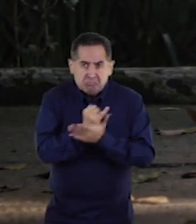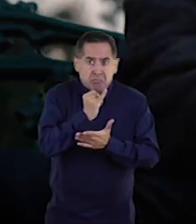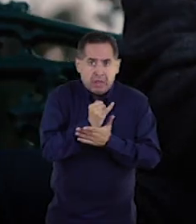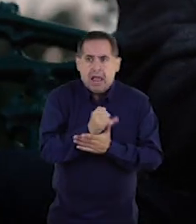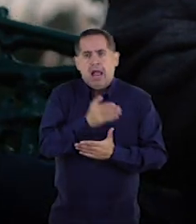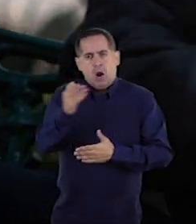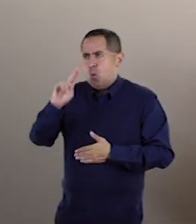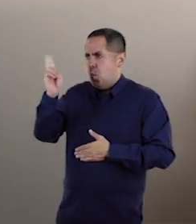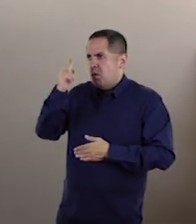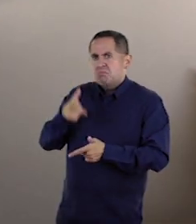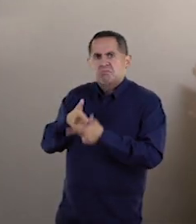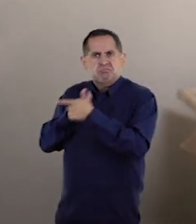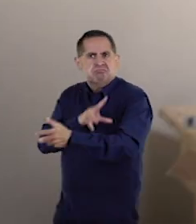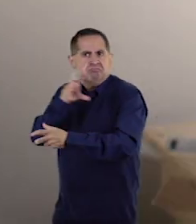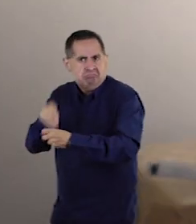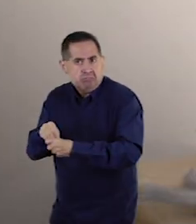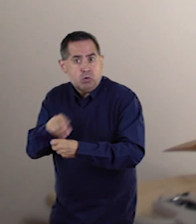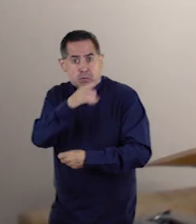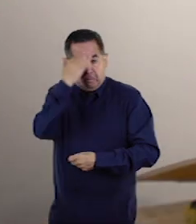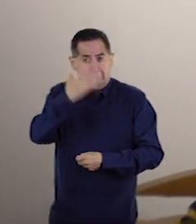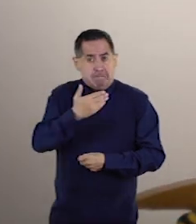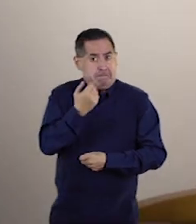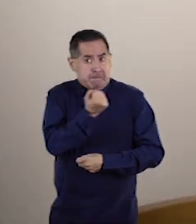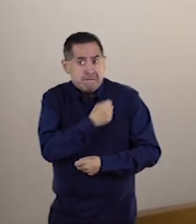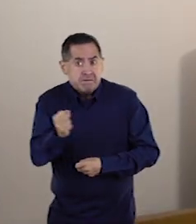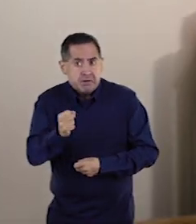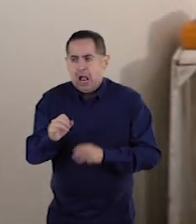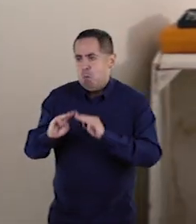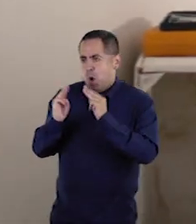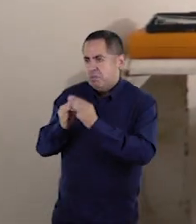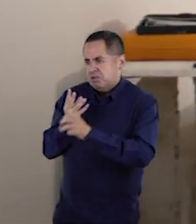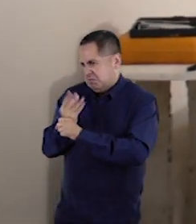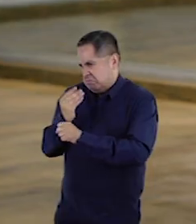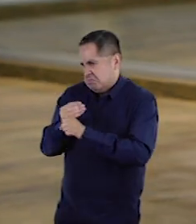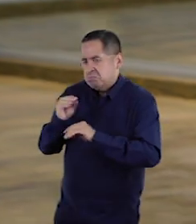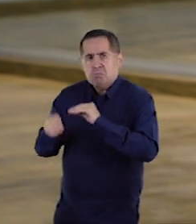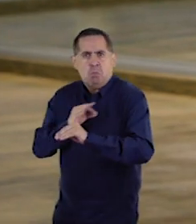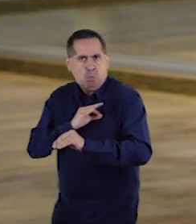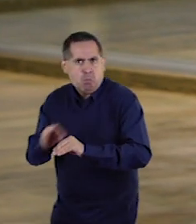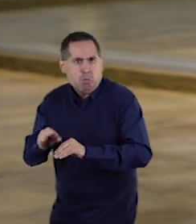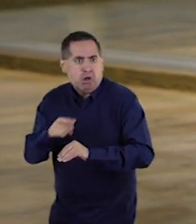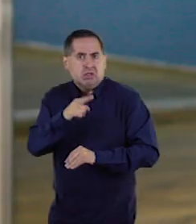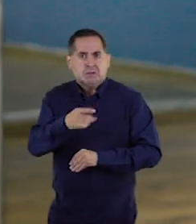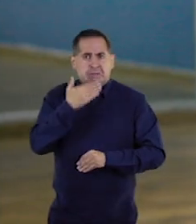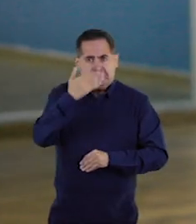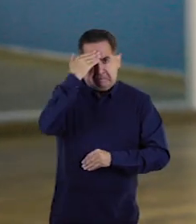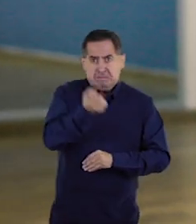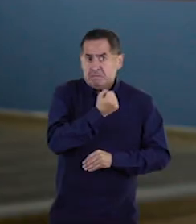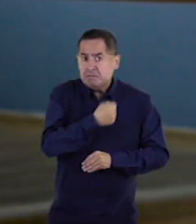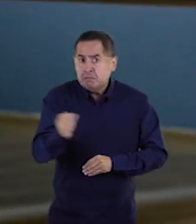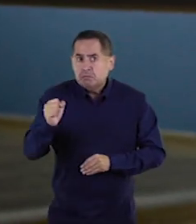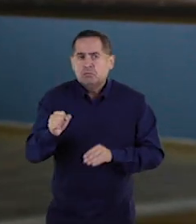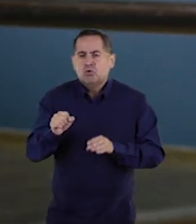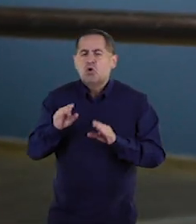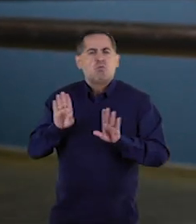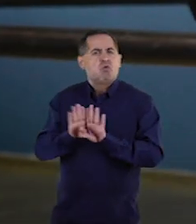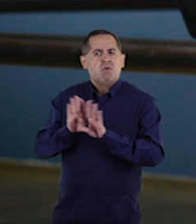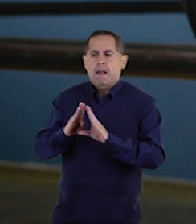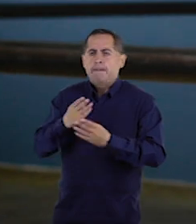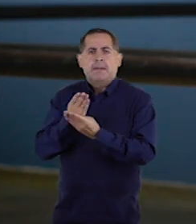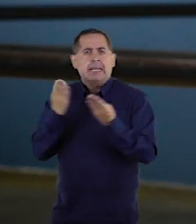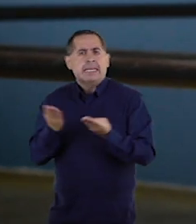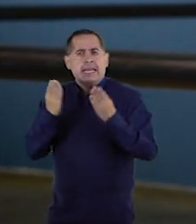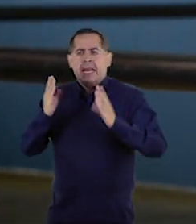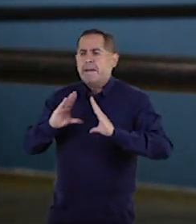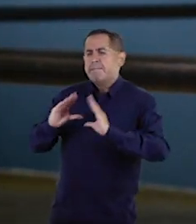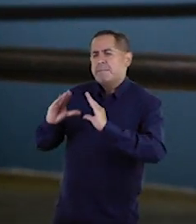carrera. Eres hábil. Voy a reparar mis muebles. Eres talentoso. Voy a dar clases de baile.